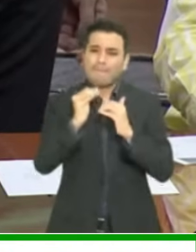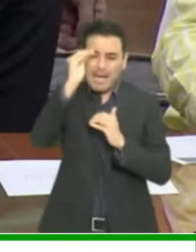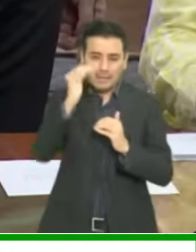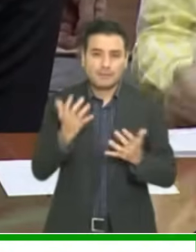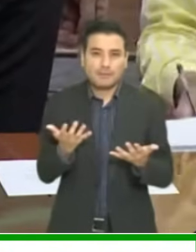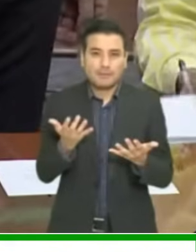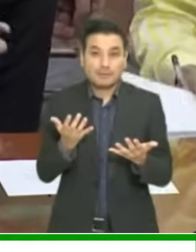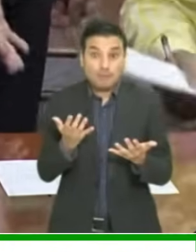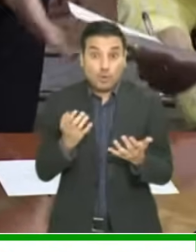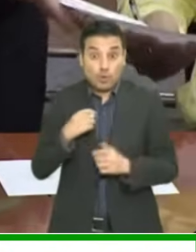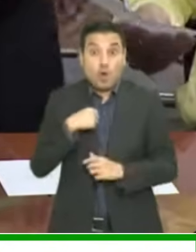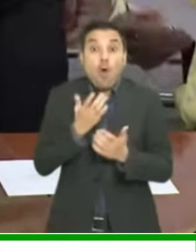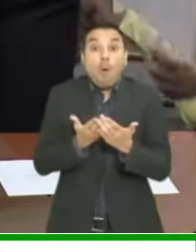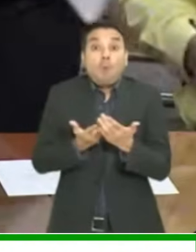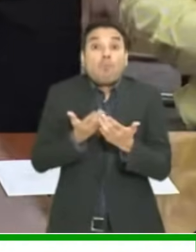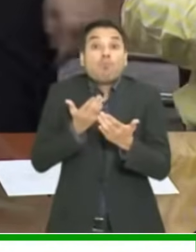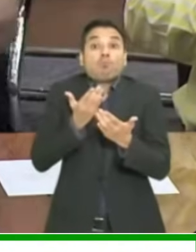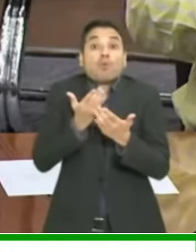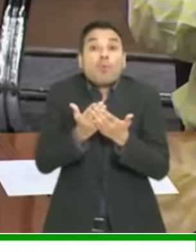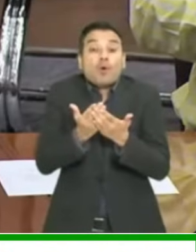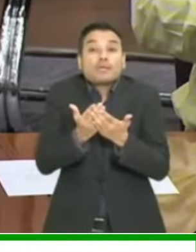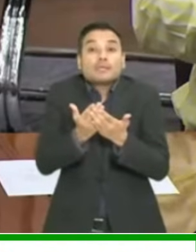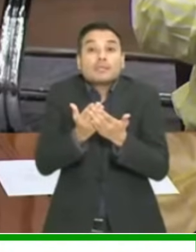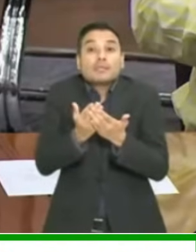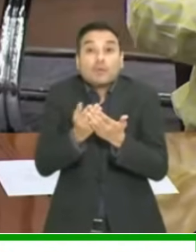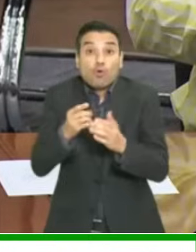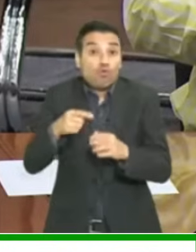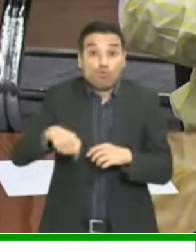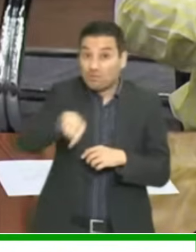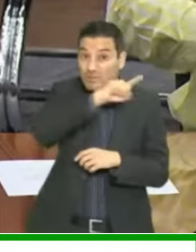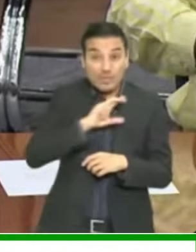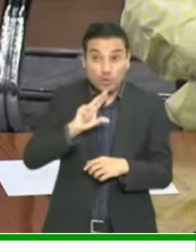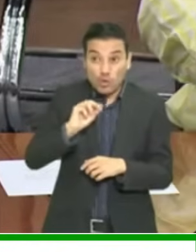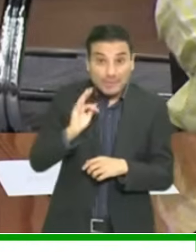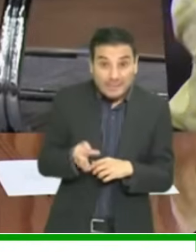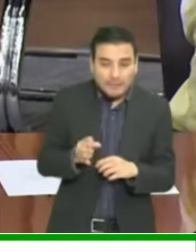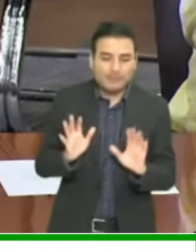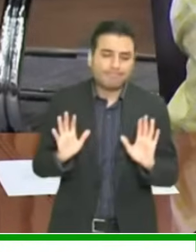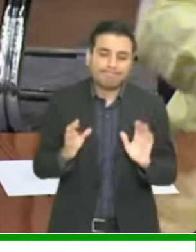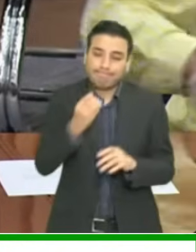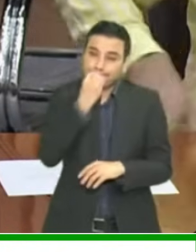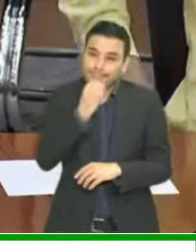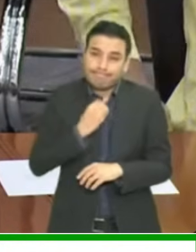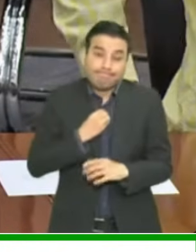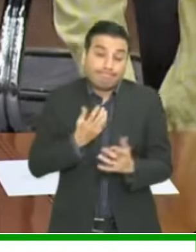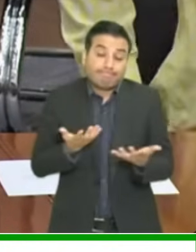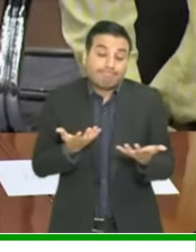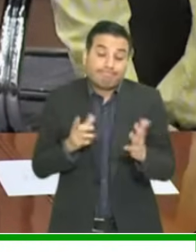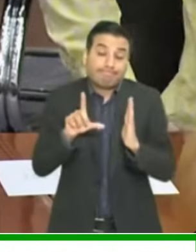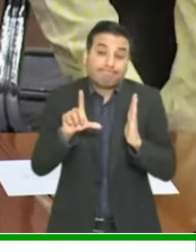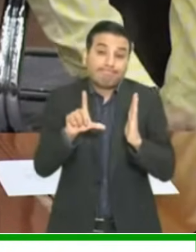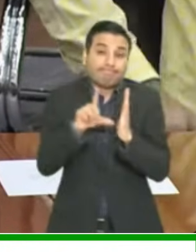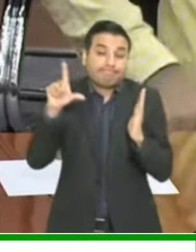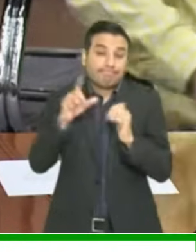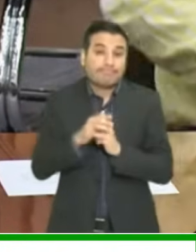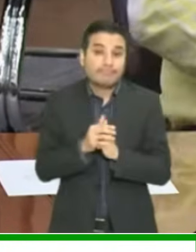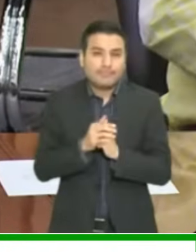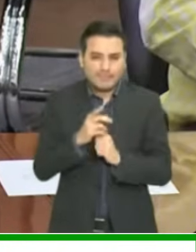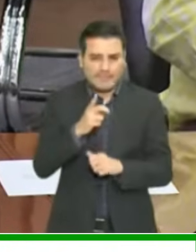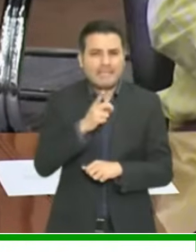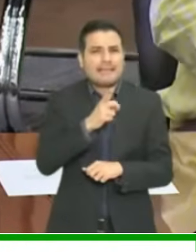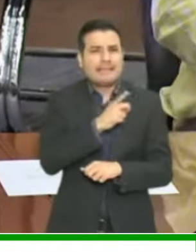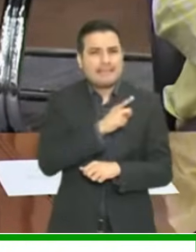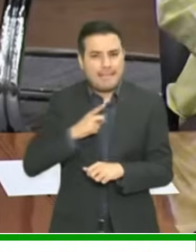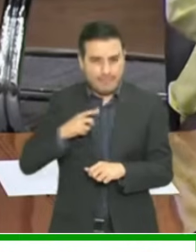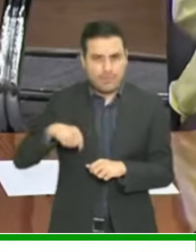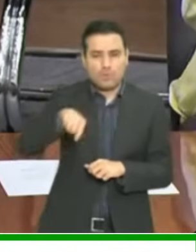de nosotros y se subieron todos los opinadores, ahí están las consecuencias. Lo que hay que hacer es ser firmes